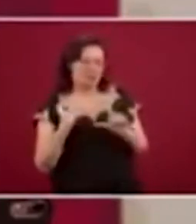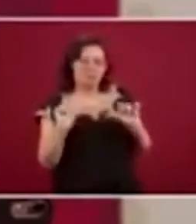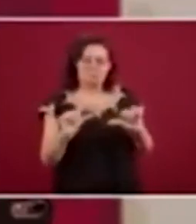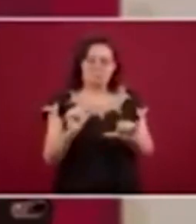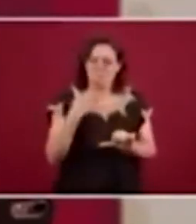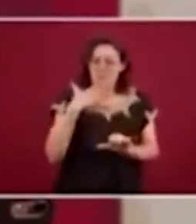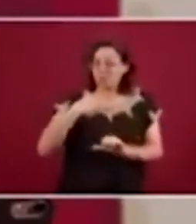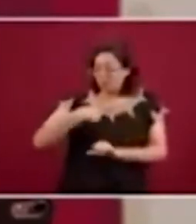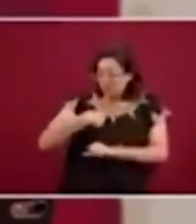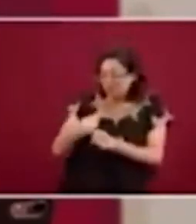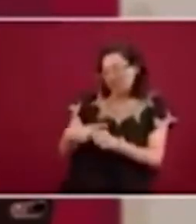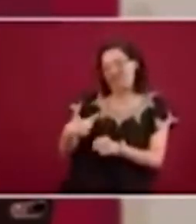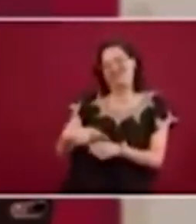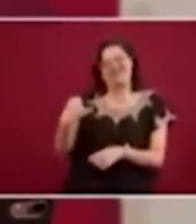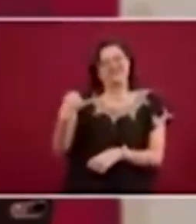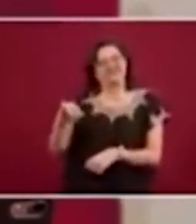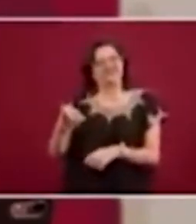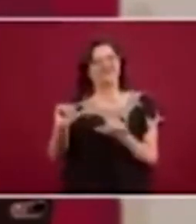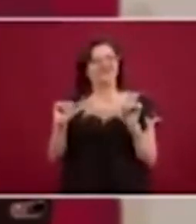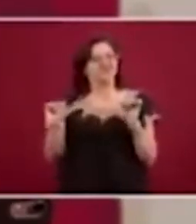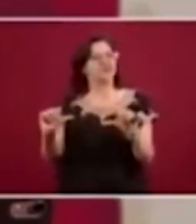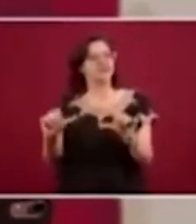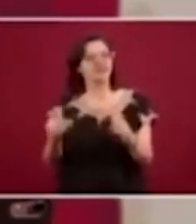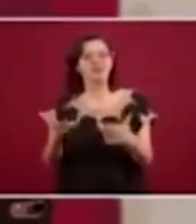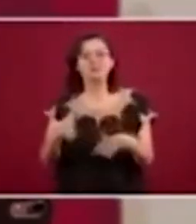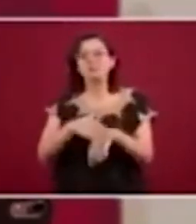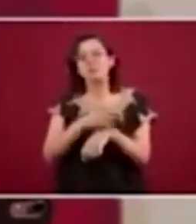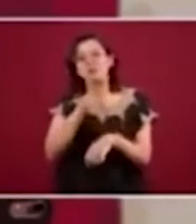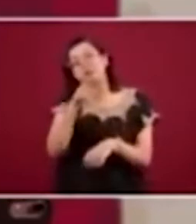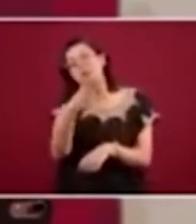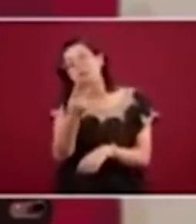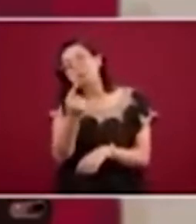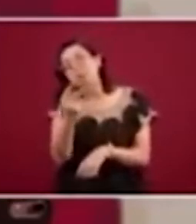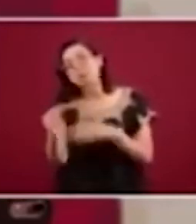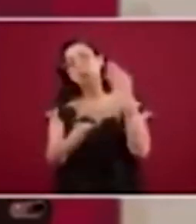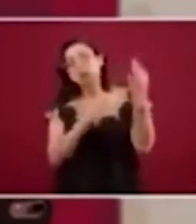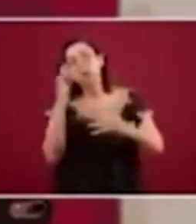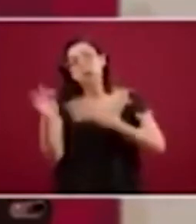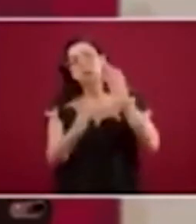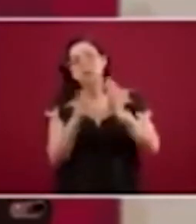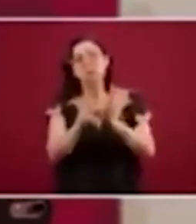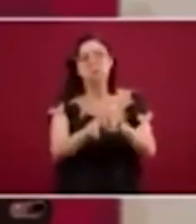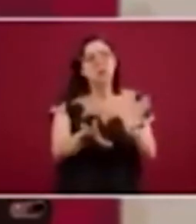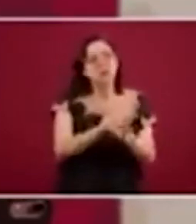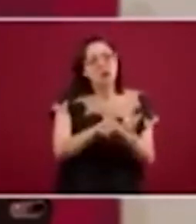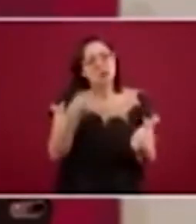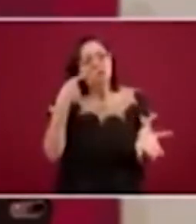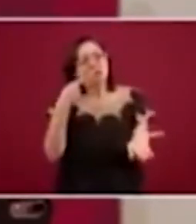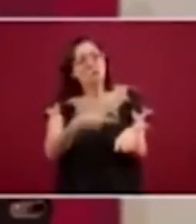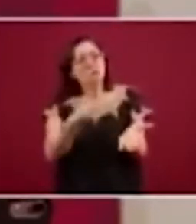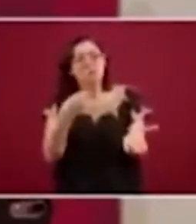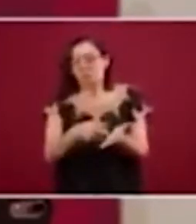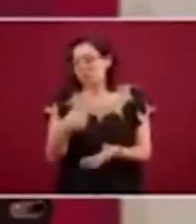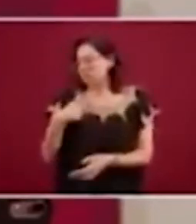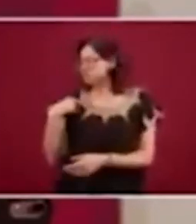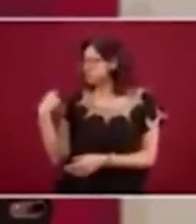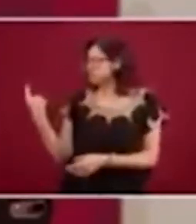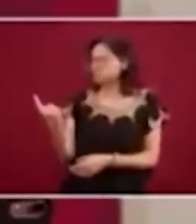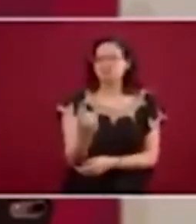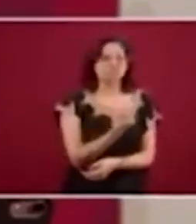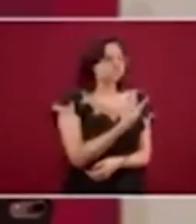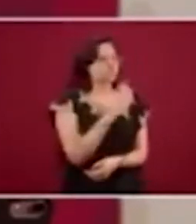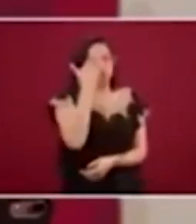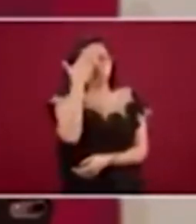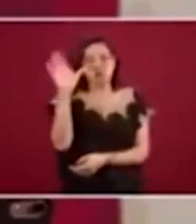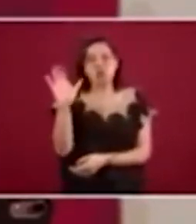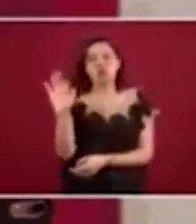López-Gatell, que no te atiende. Y tenemos problemas con lo que él diariamente